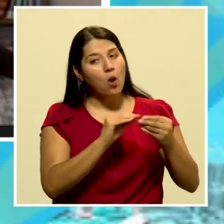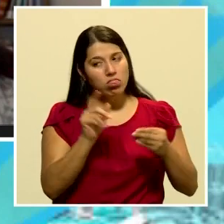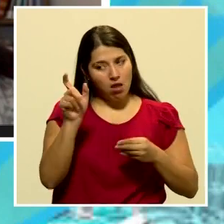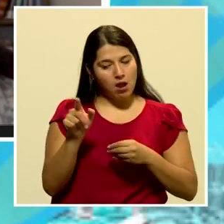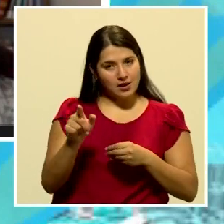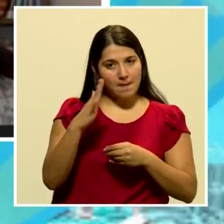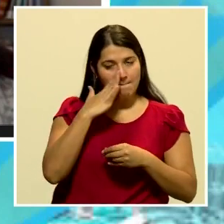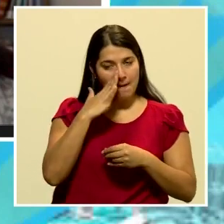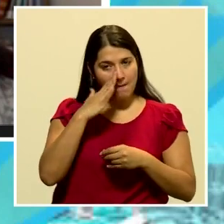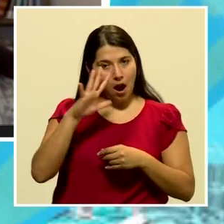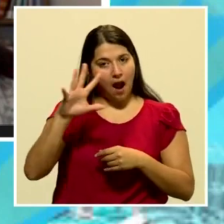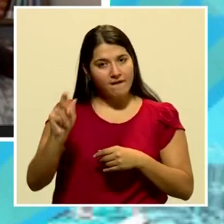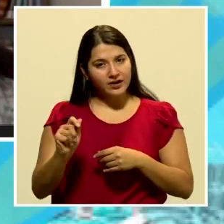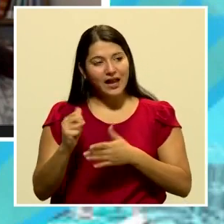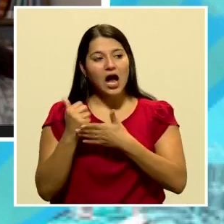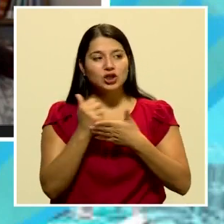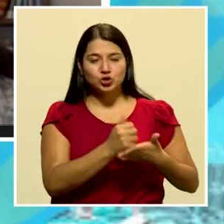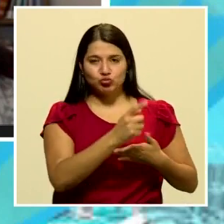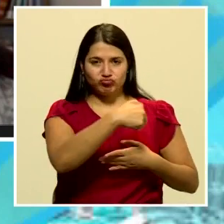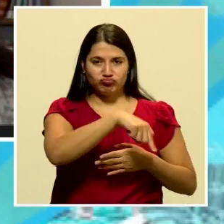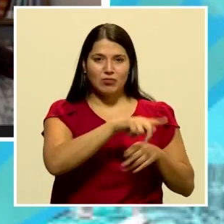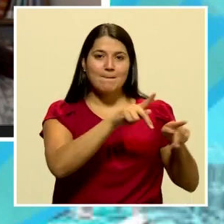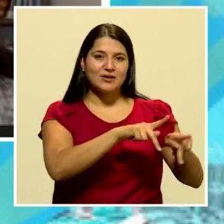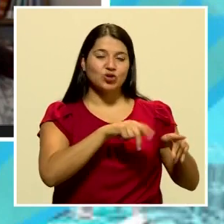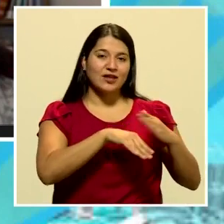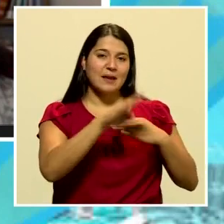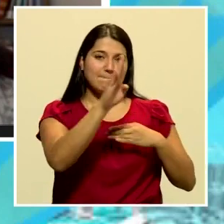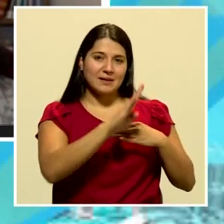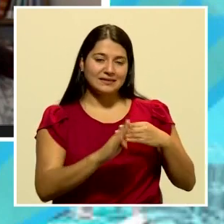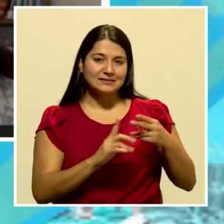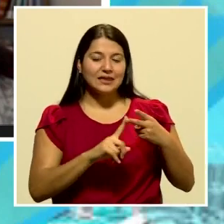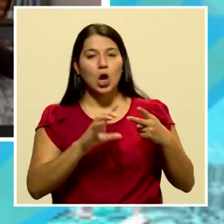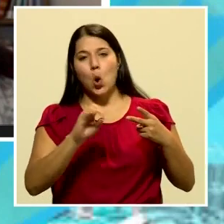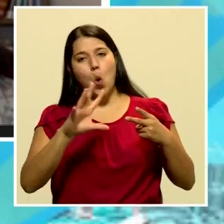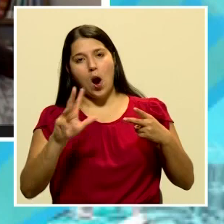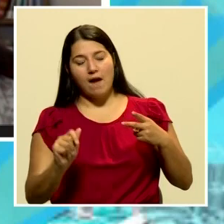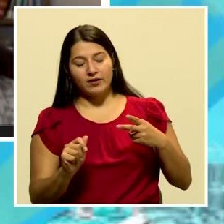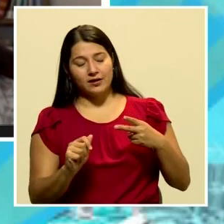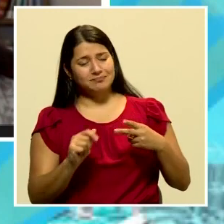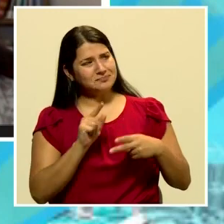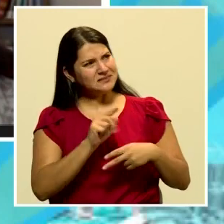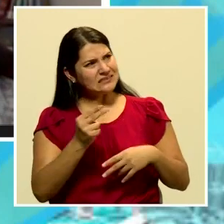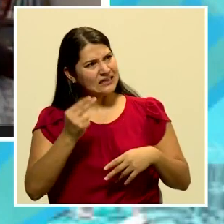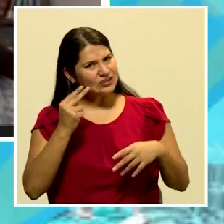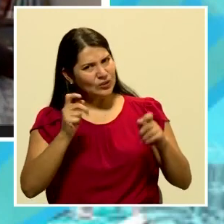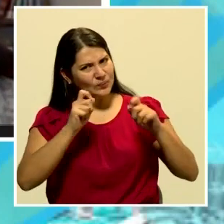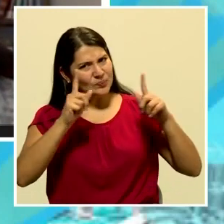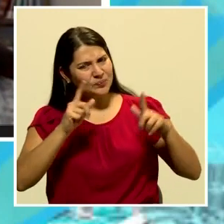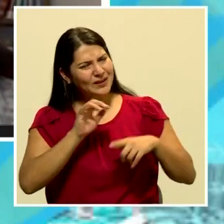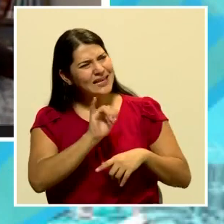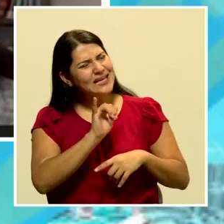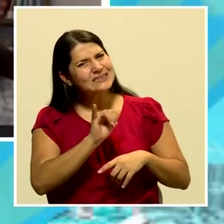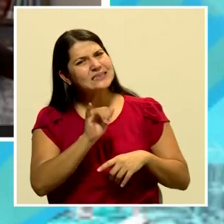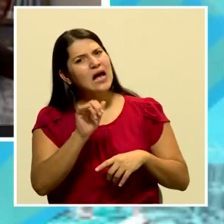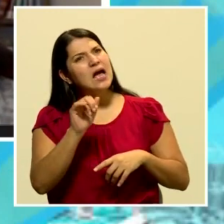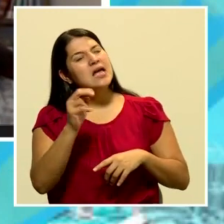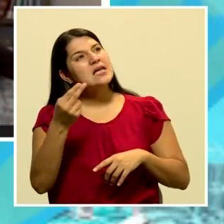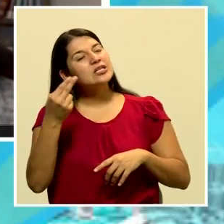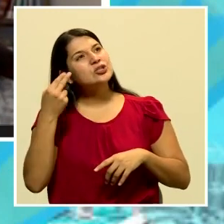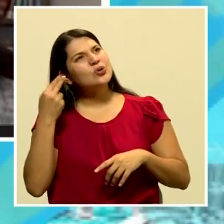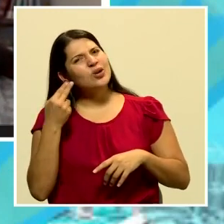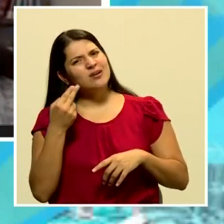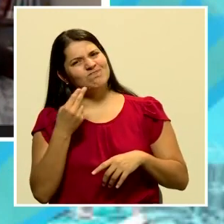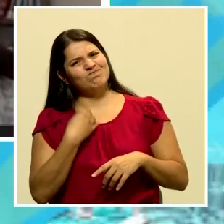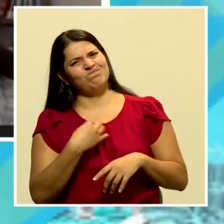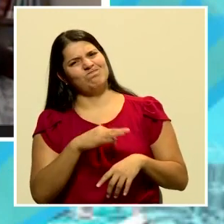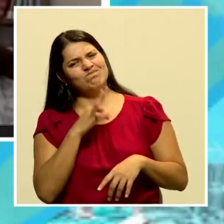Martínez. Es realmente una historia impresionante y a la vez una historia que indigna porque se